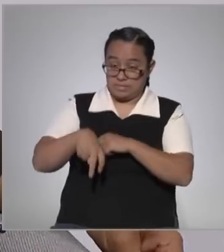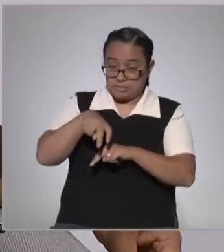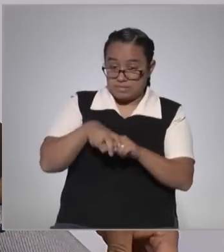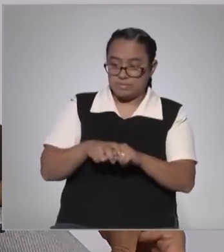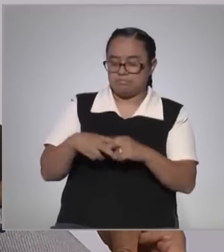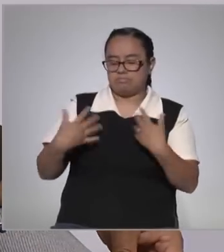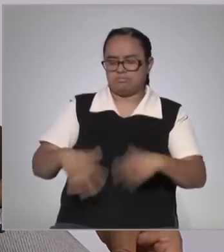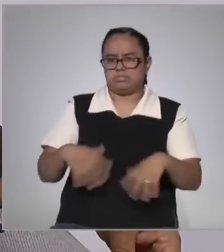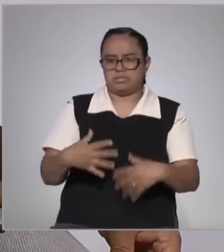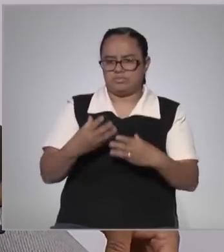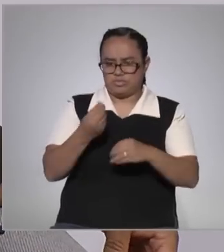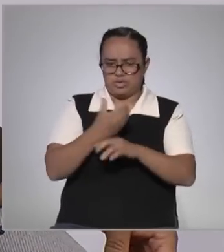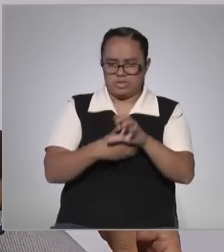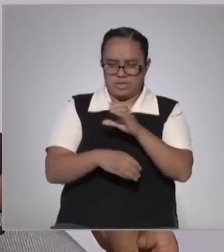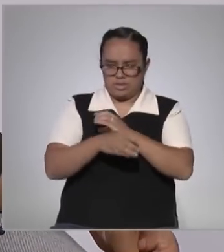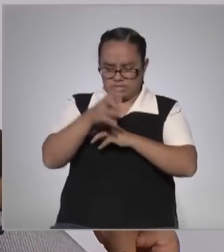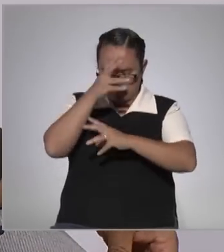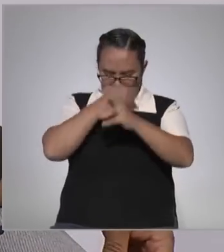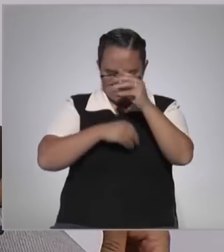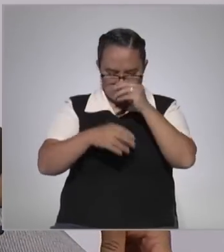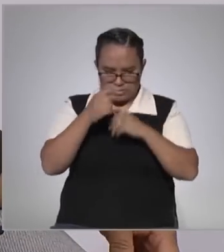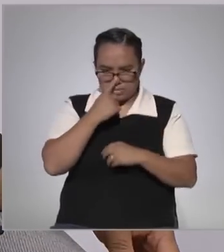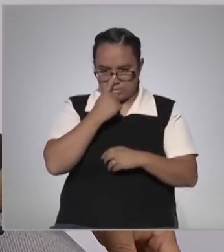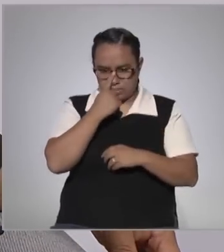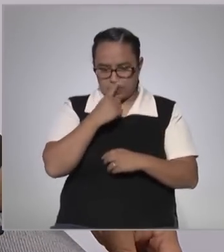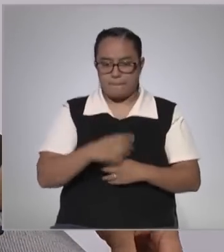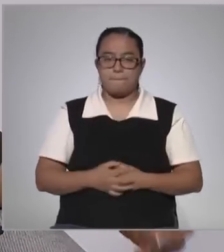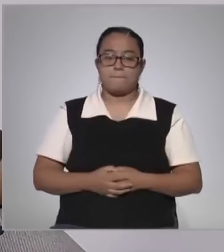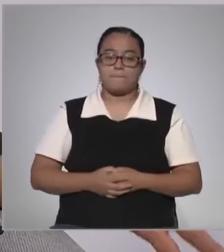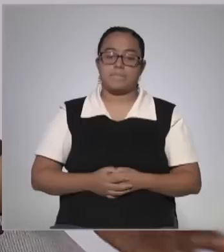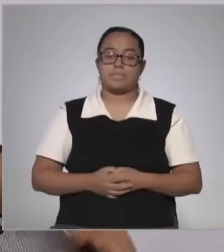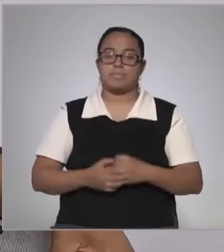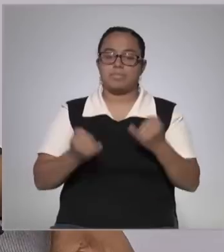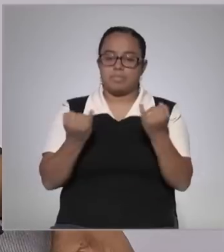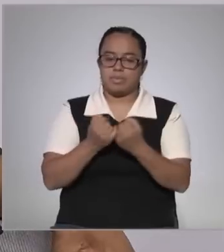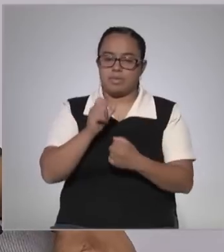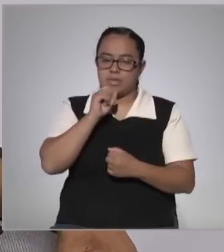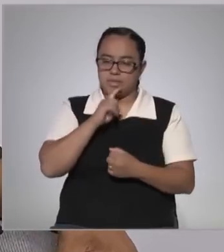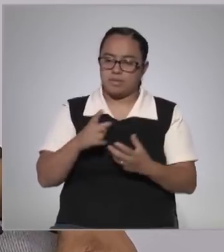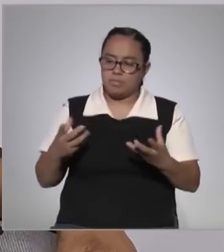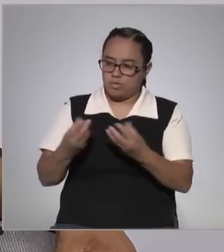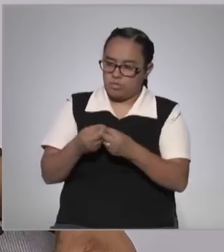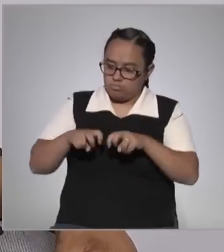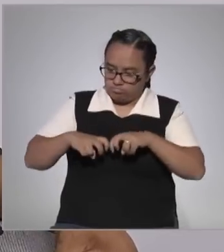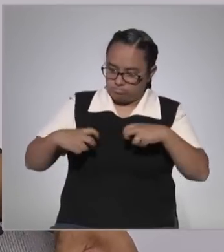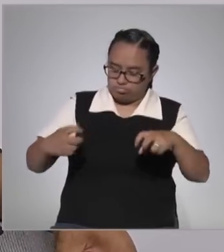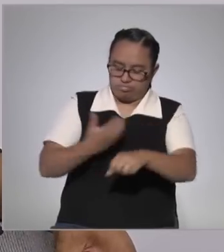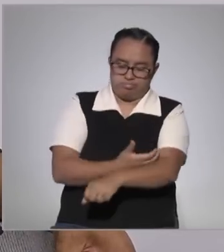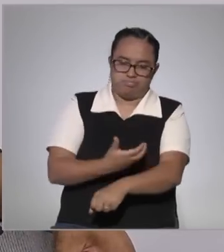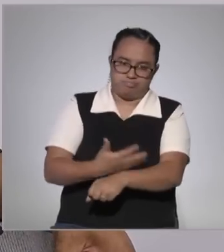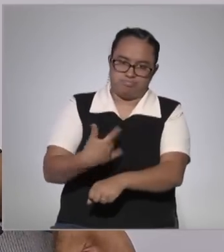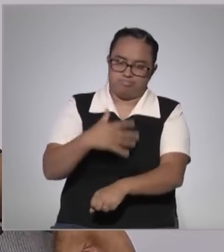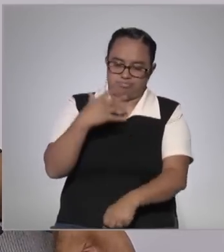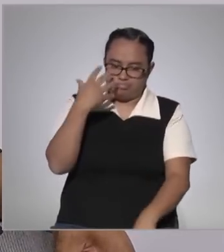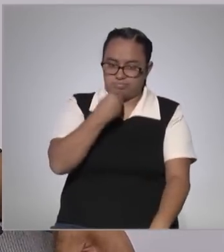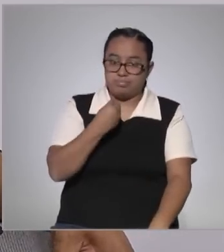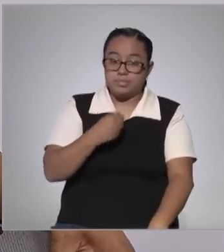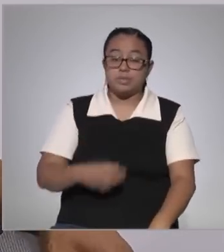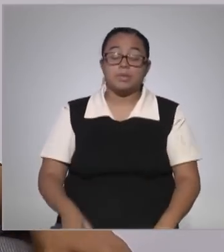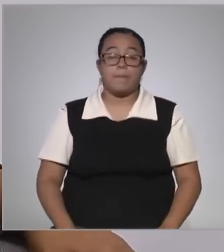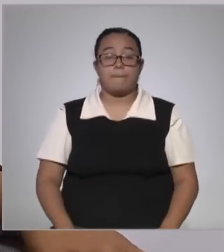esta charla y el acompañamiento. Y